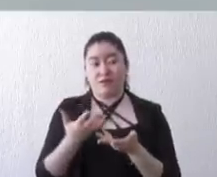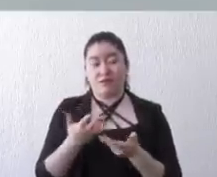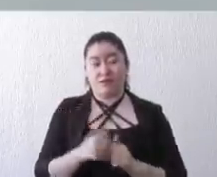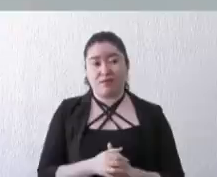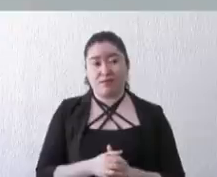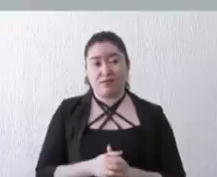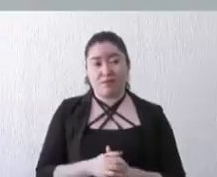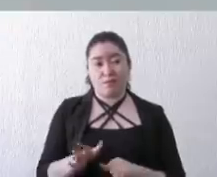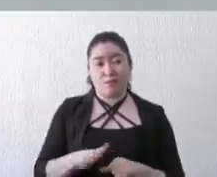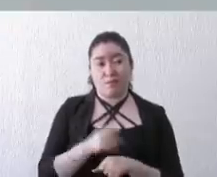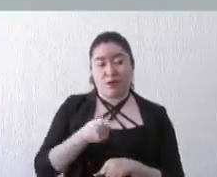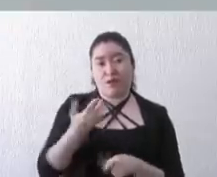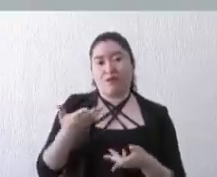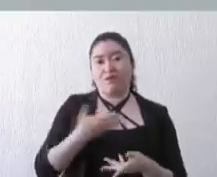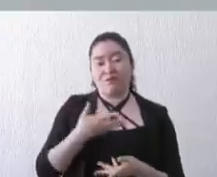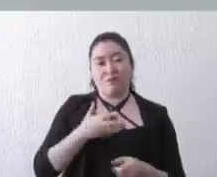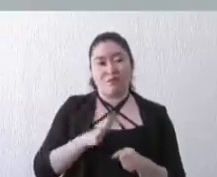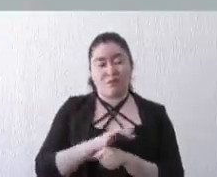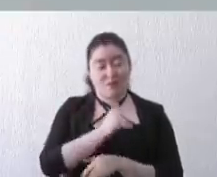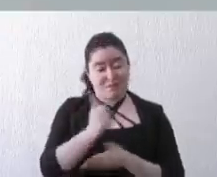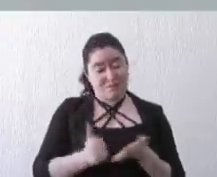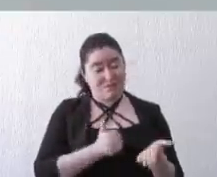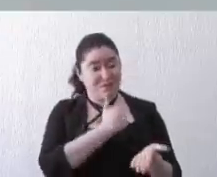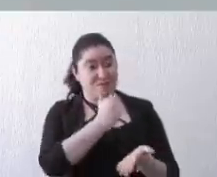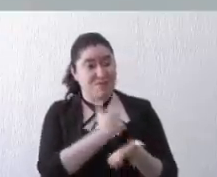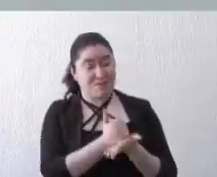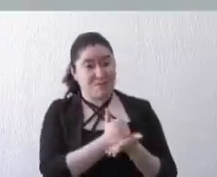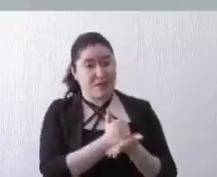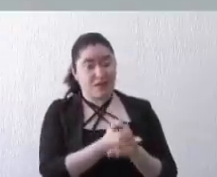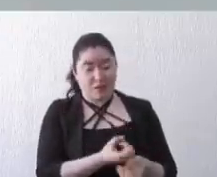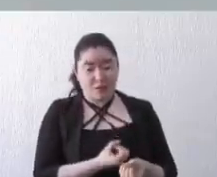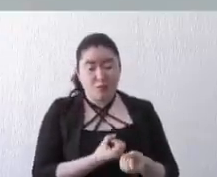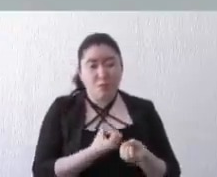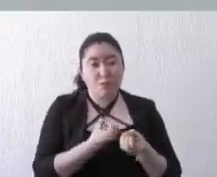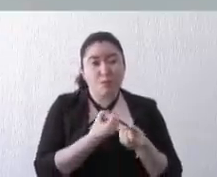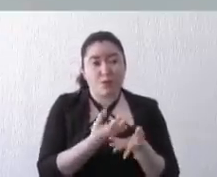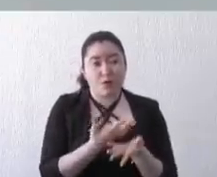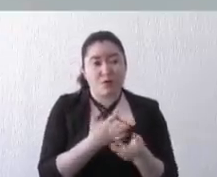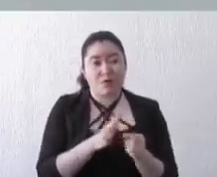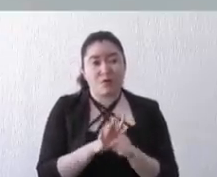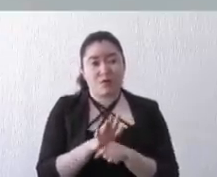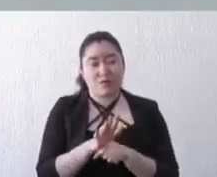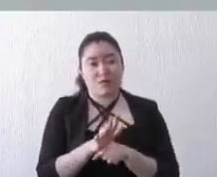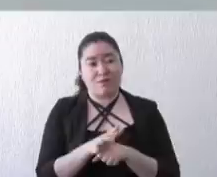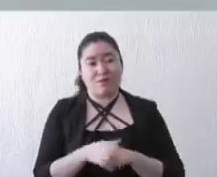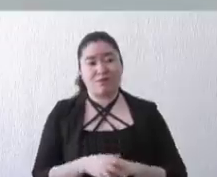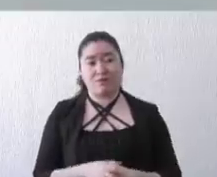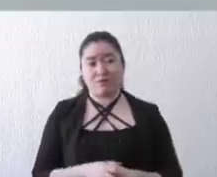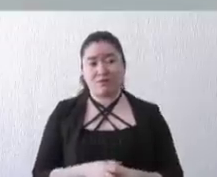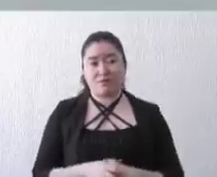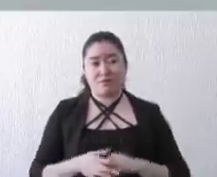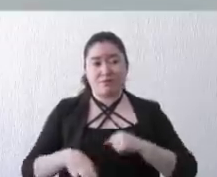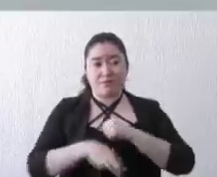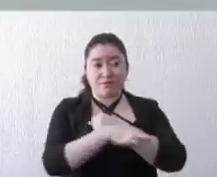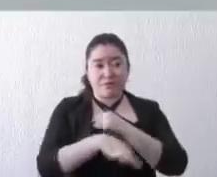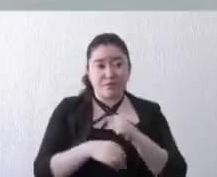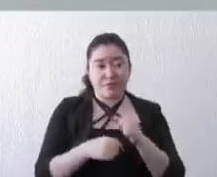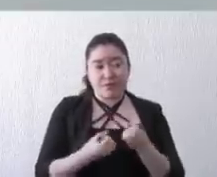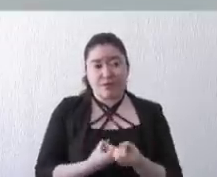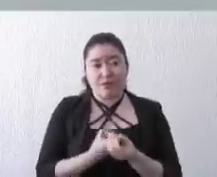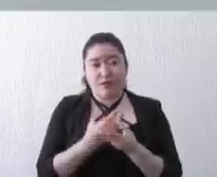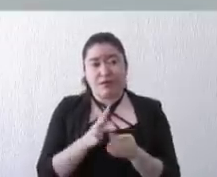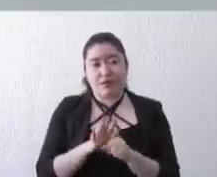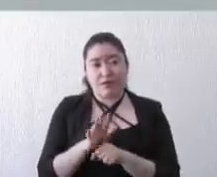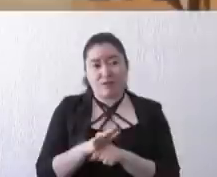recrea a la ciudad, se recrean nuestras culturas milenarias y se recrea el futuro de la Ciudad de